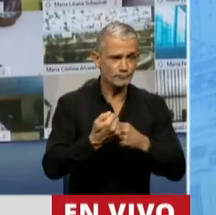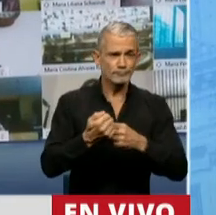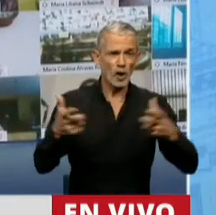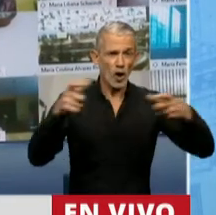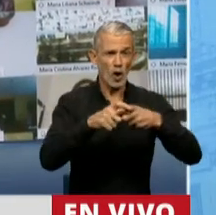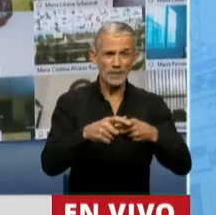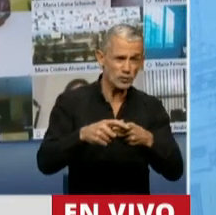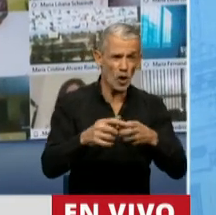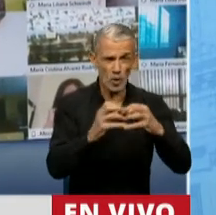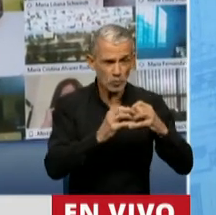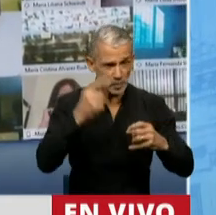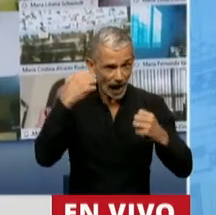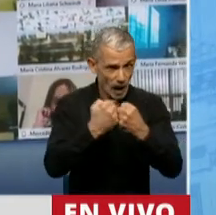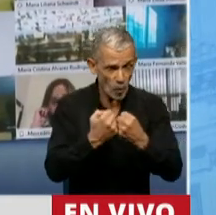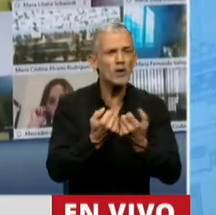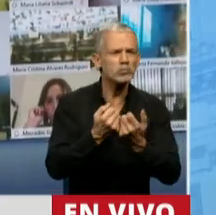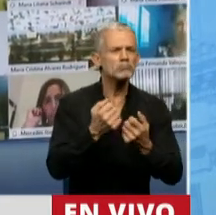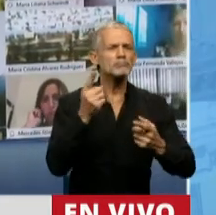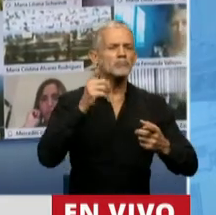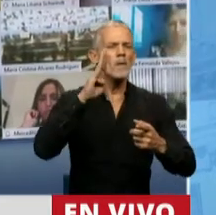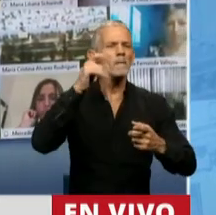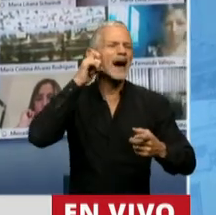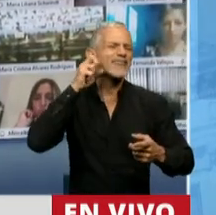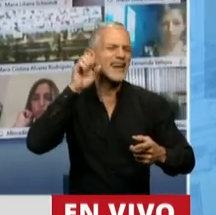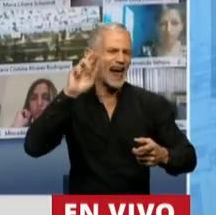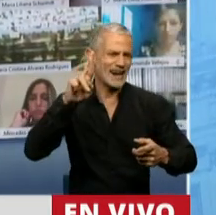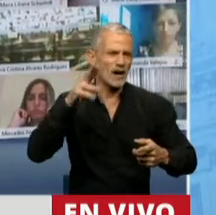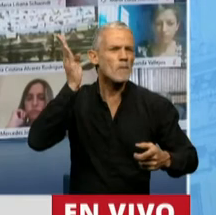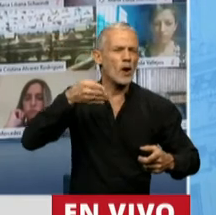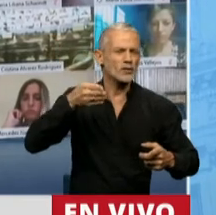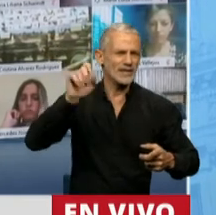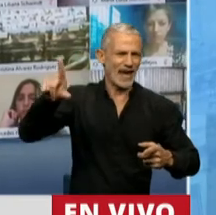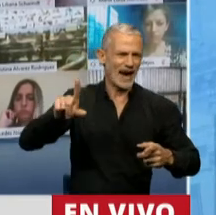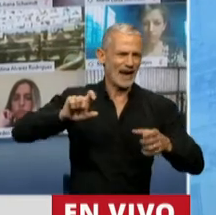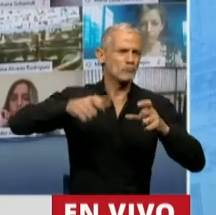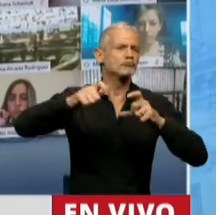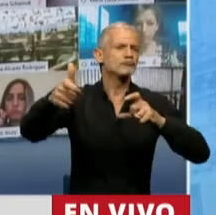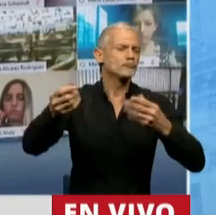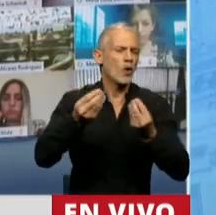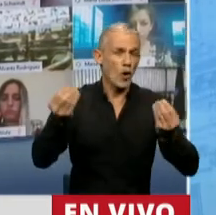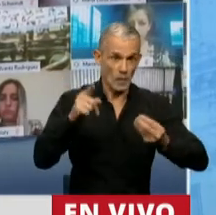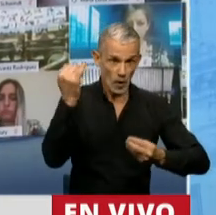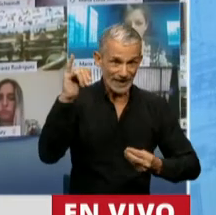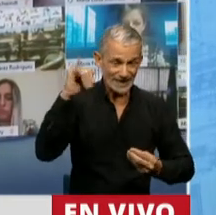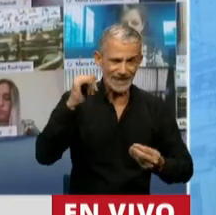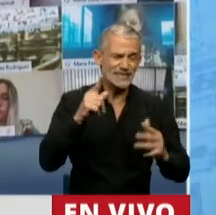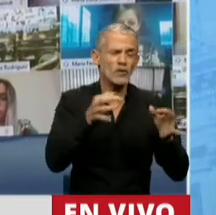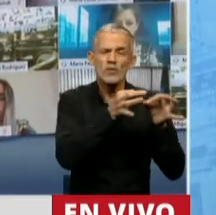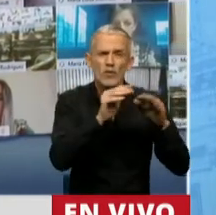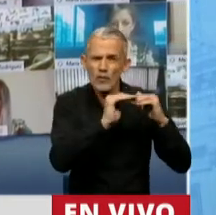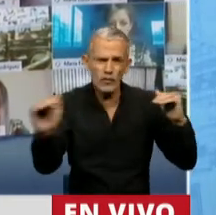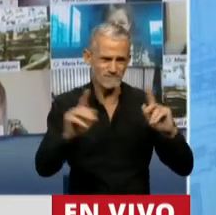en la comisión, a la tasa Badlar, que en estos momentos, esto no siempre es así,